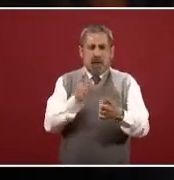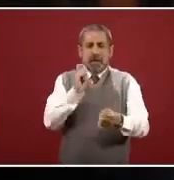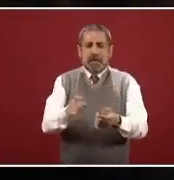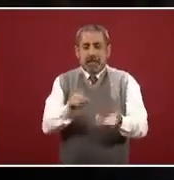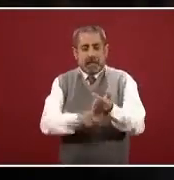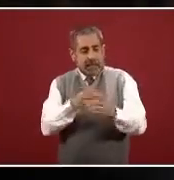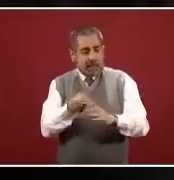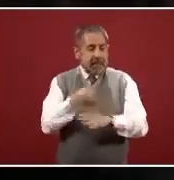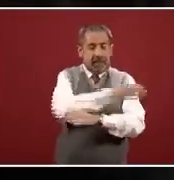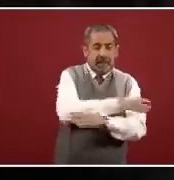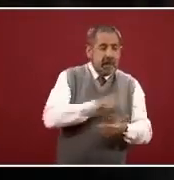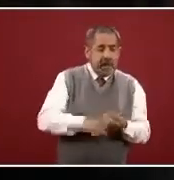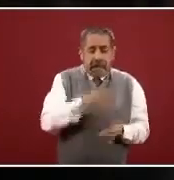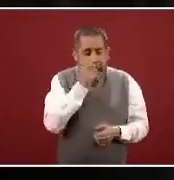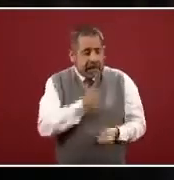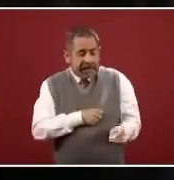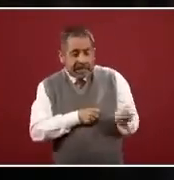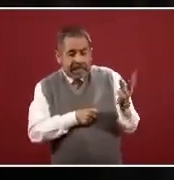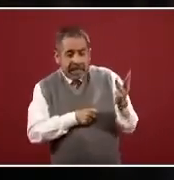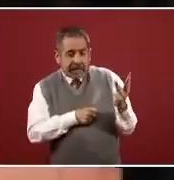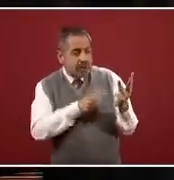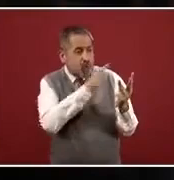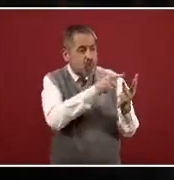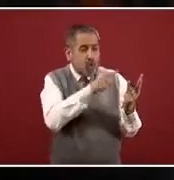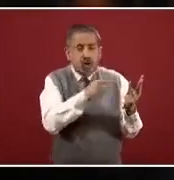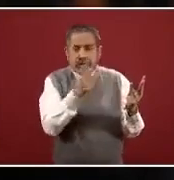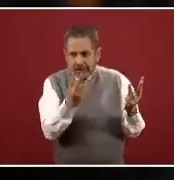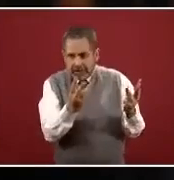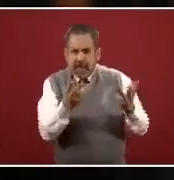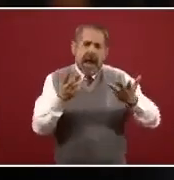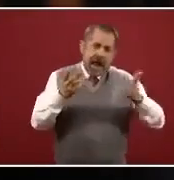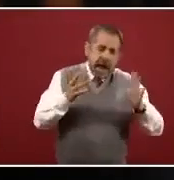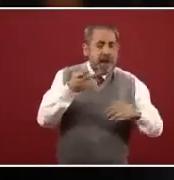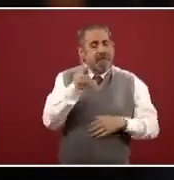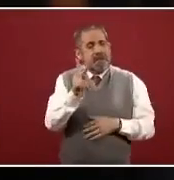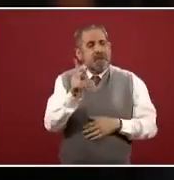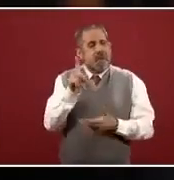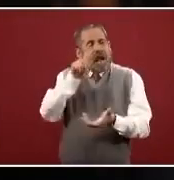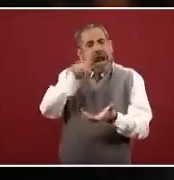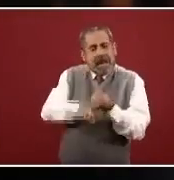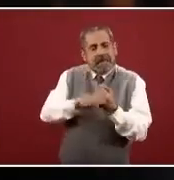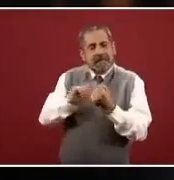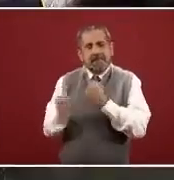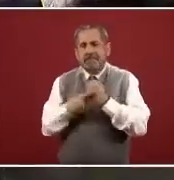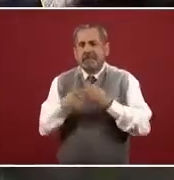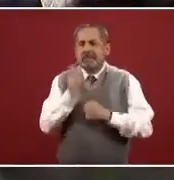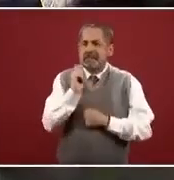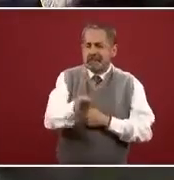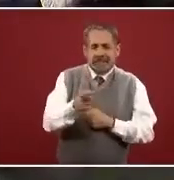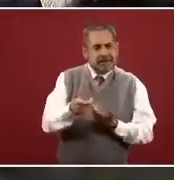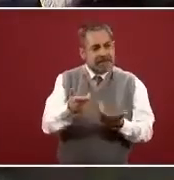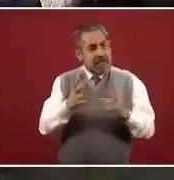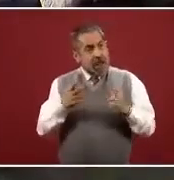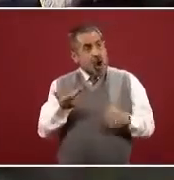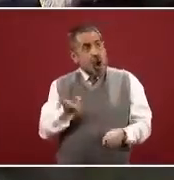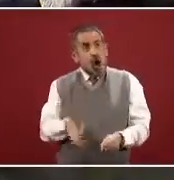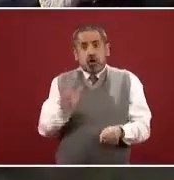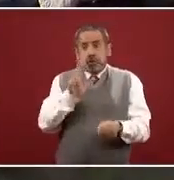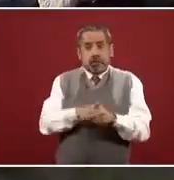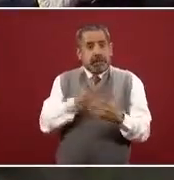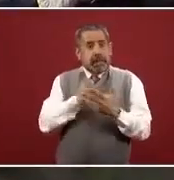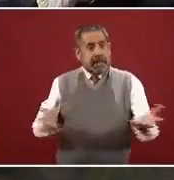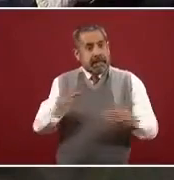3 enfermos, pero estamos hablando de algo más grave, estamos hablando de que ese es un hospital